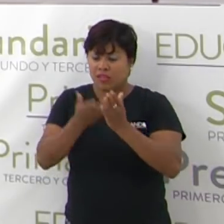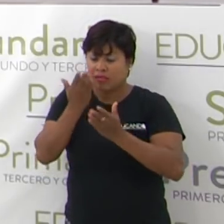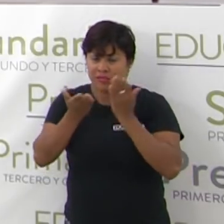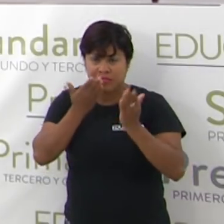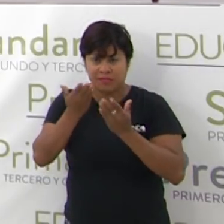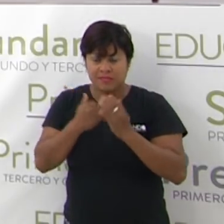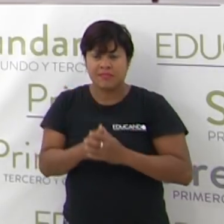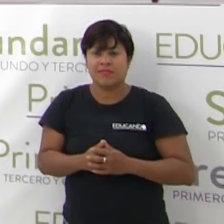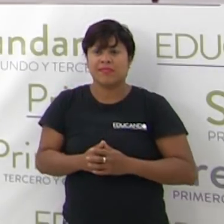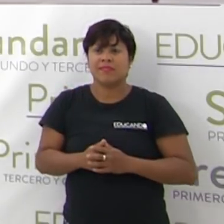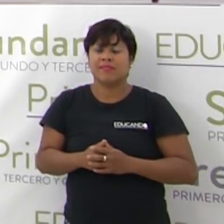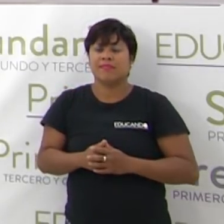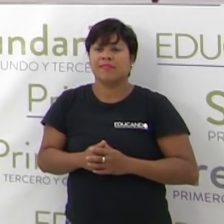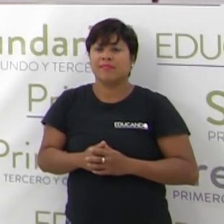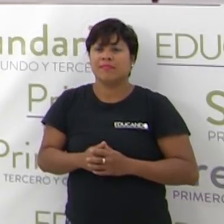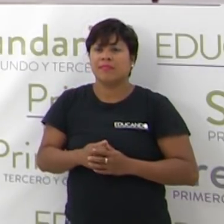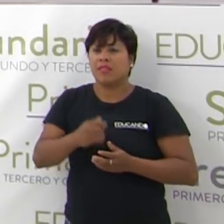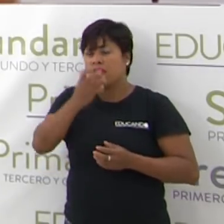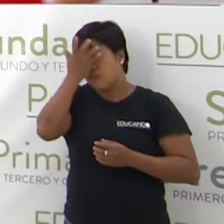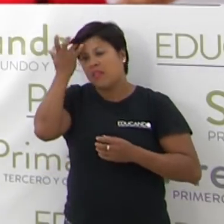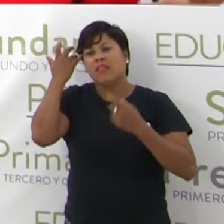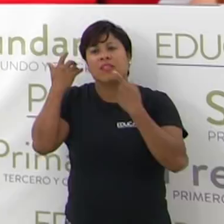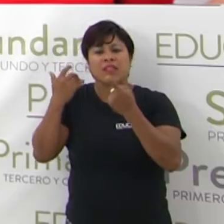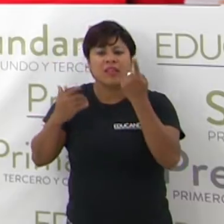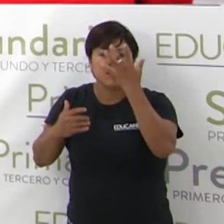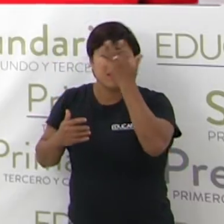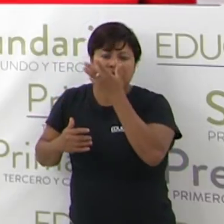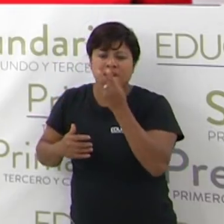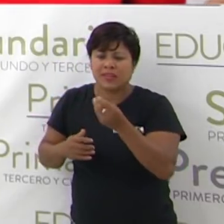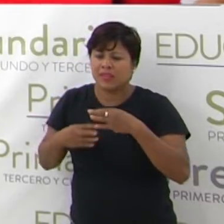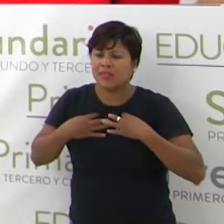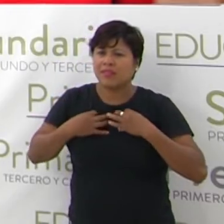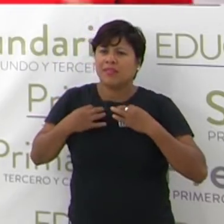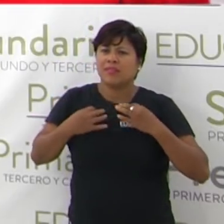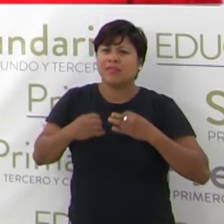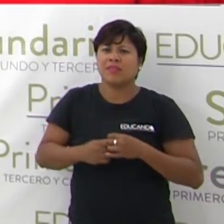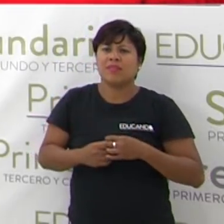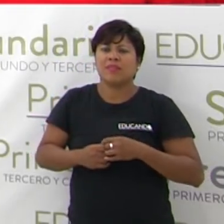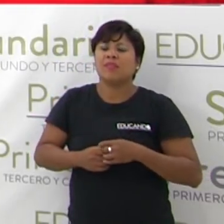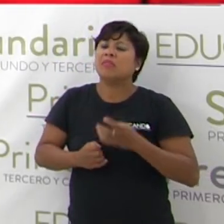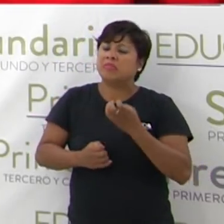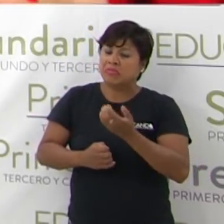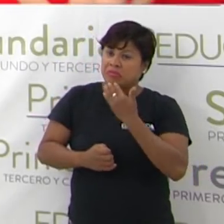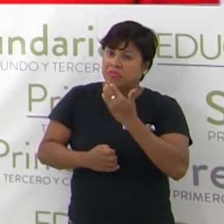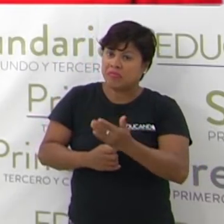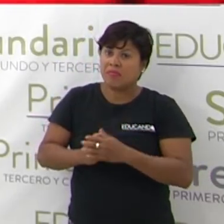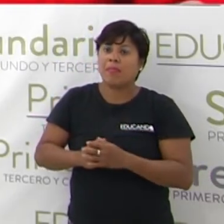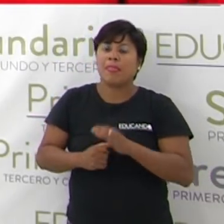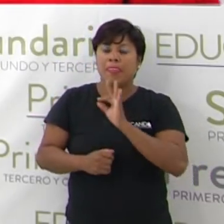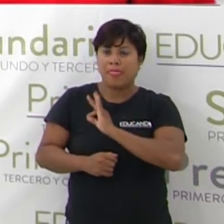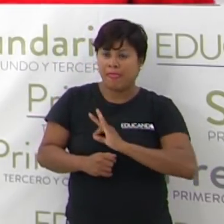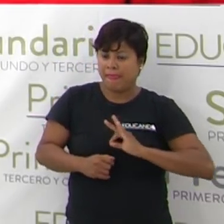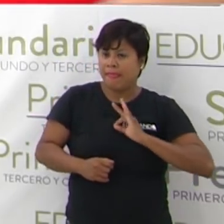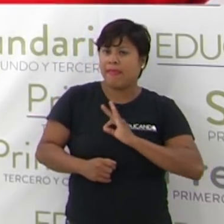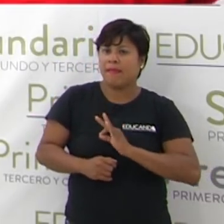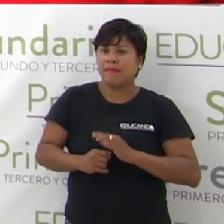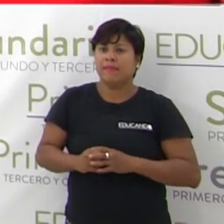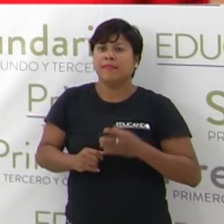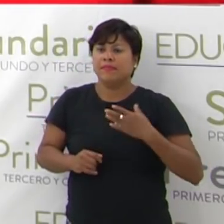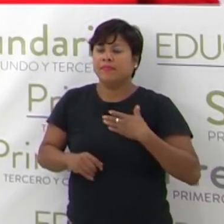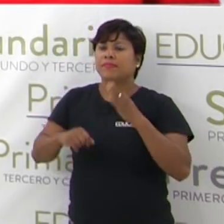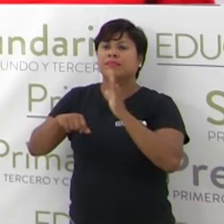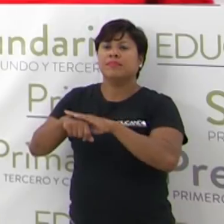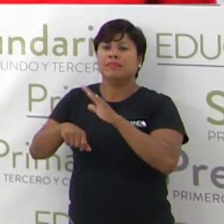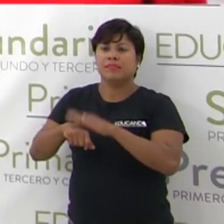indocto, dijo, ay, pero qué maravilloso traje. Van muy bien, los felicito. Voy a